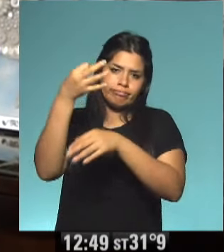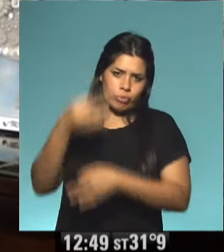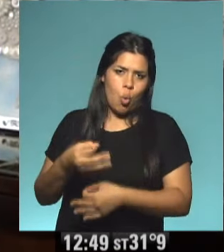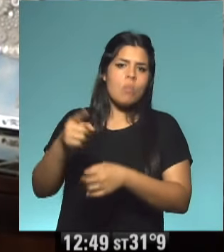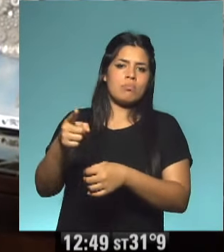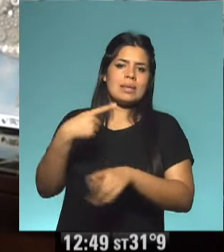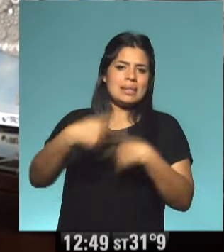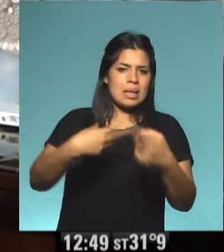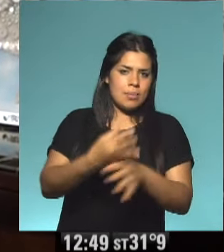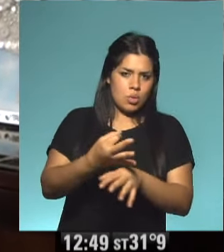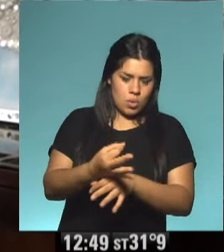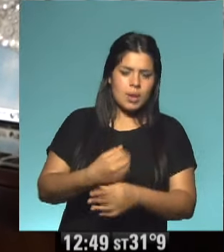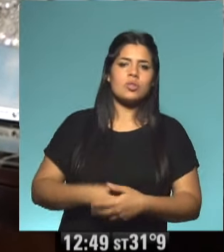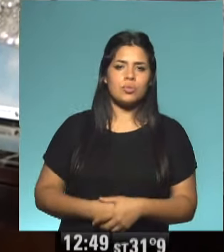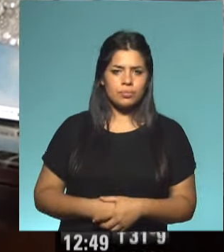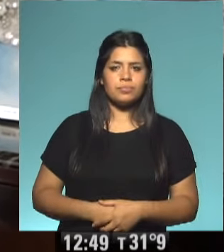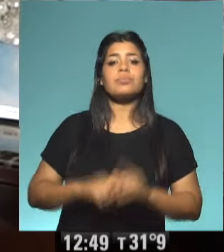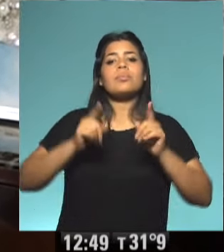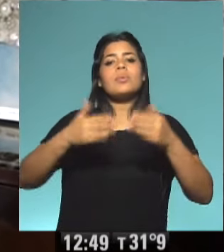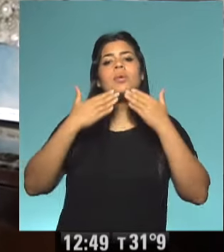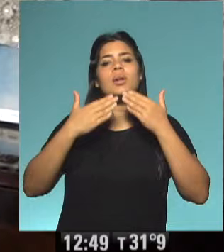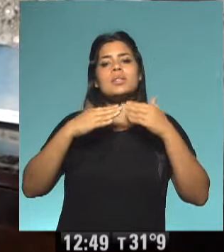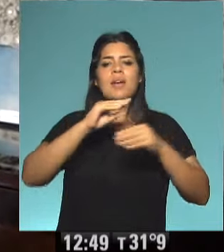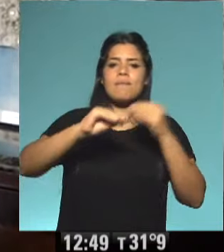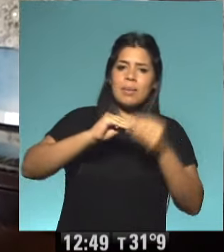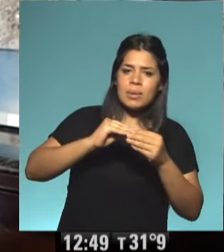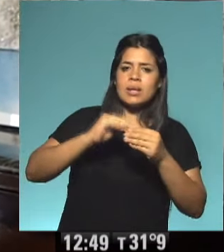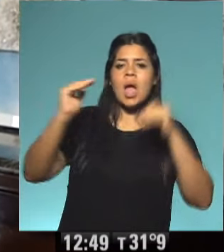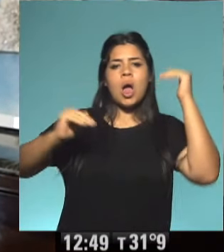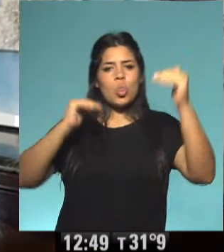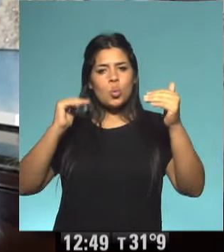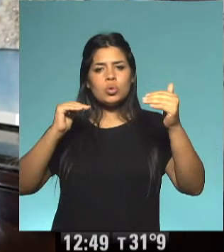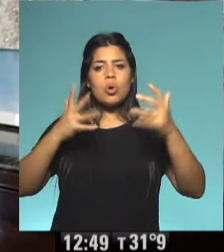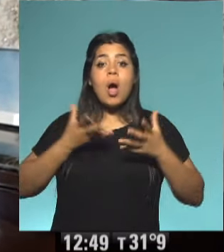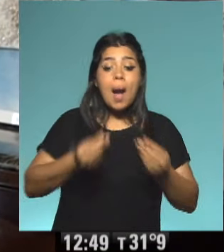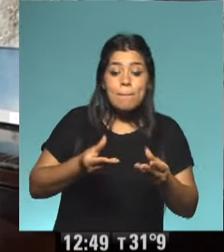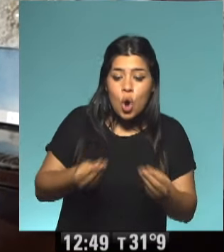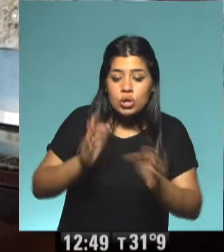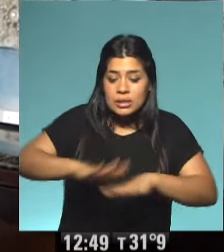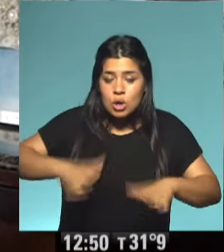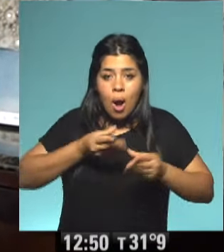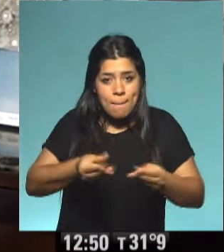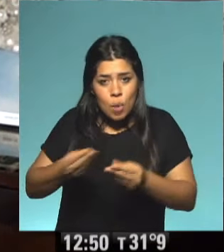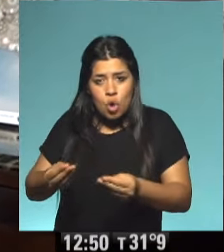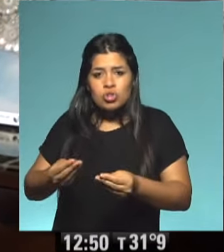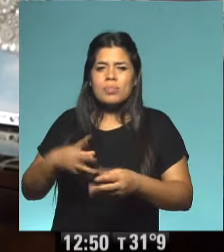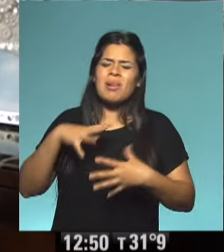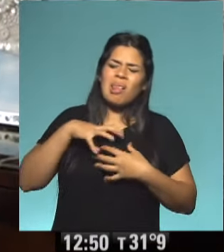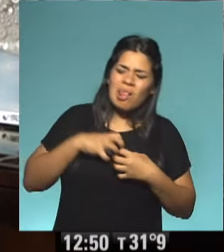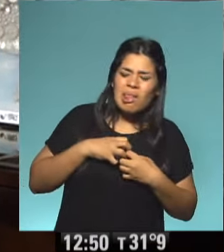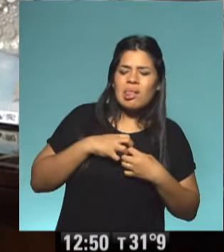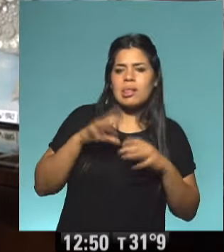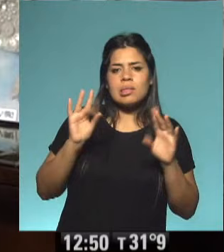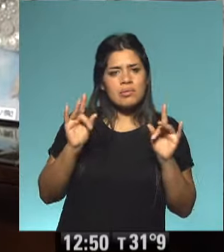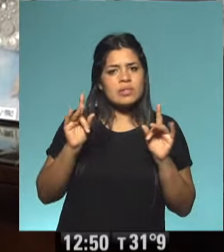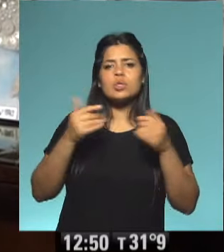nuestras familias que acompañaron a los más chicos, a las más chicas para que sigan aprendiendo en casa frente a la angustia y las complejidades